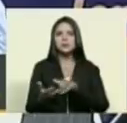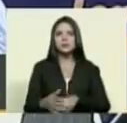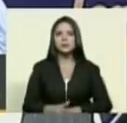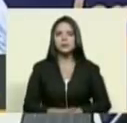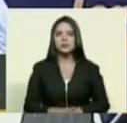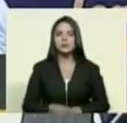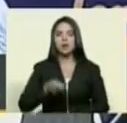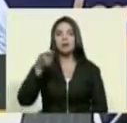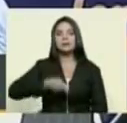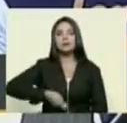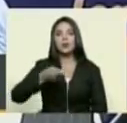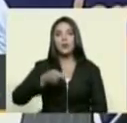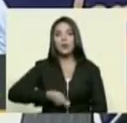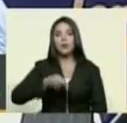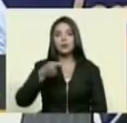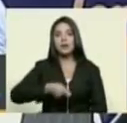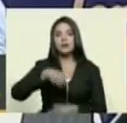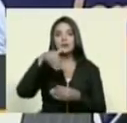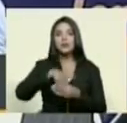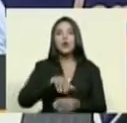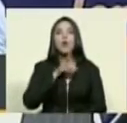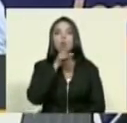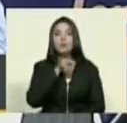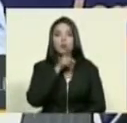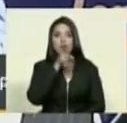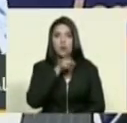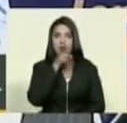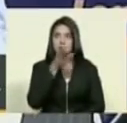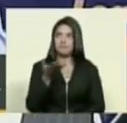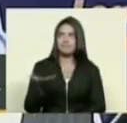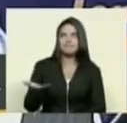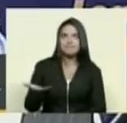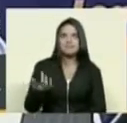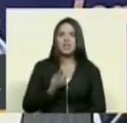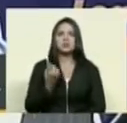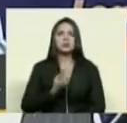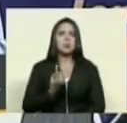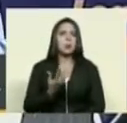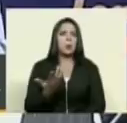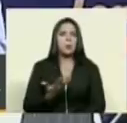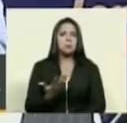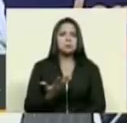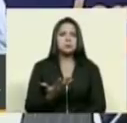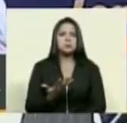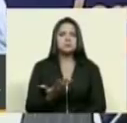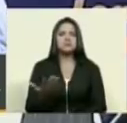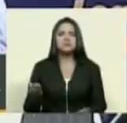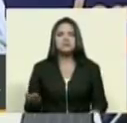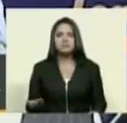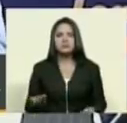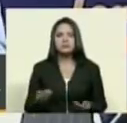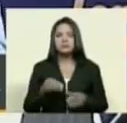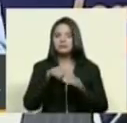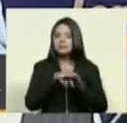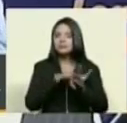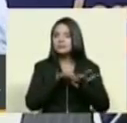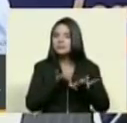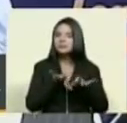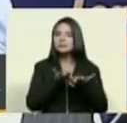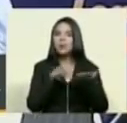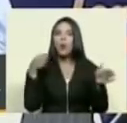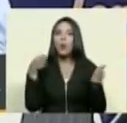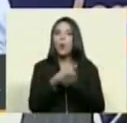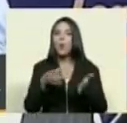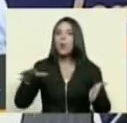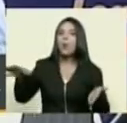del Tribunal Superior Electoral de Honduras, que pura y simplemente ha perpetrado o está perpetrando, porque es un golpe de